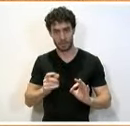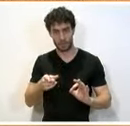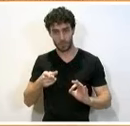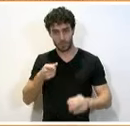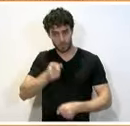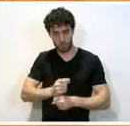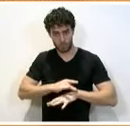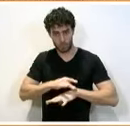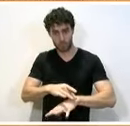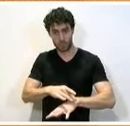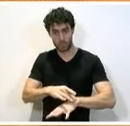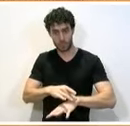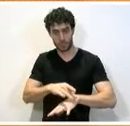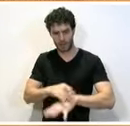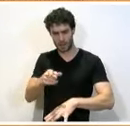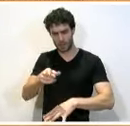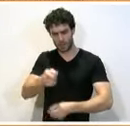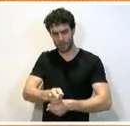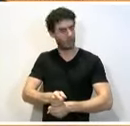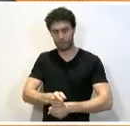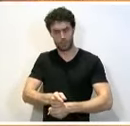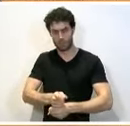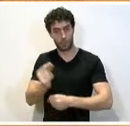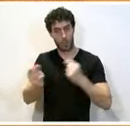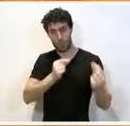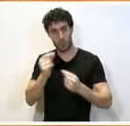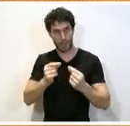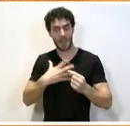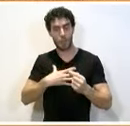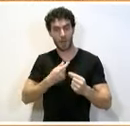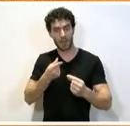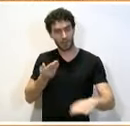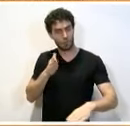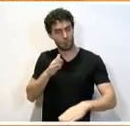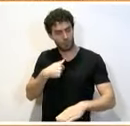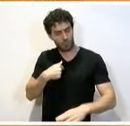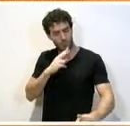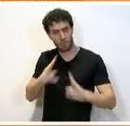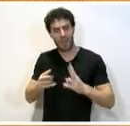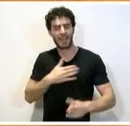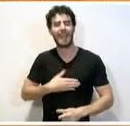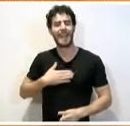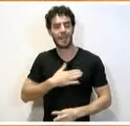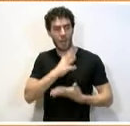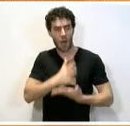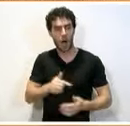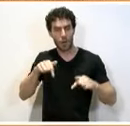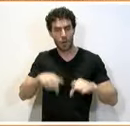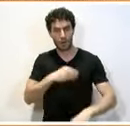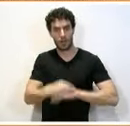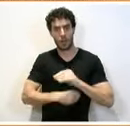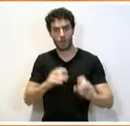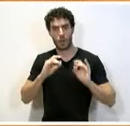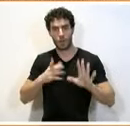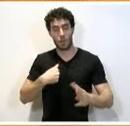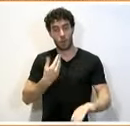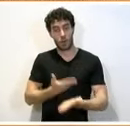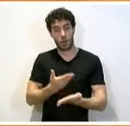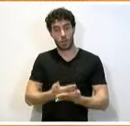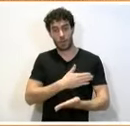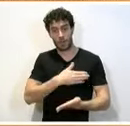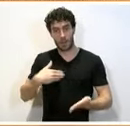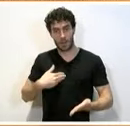hoja de ruta no la marca usted. Usted planteará debates y yo le contestaré, y además encantado, como estoy haciendo ahora. Pero quiero demostrar en este sentido firmeza.